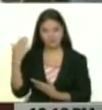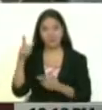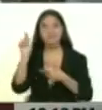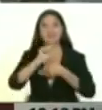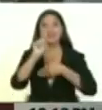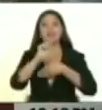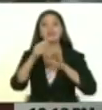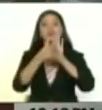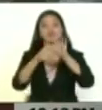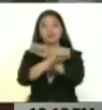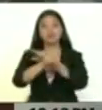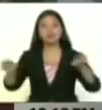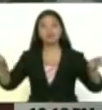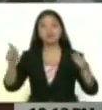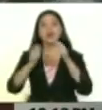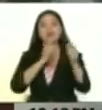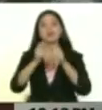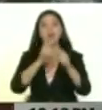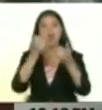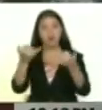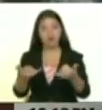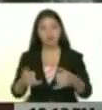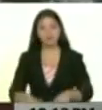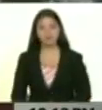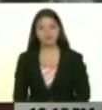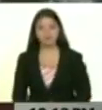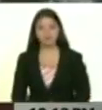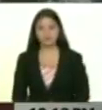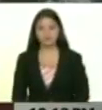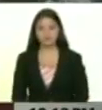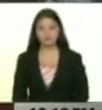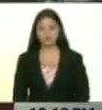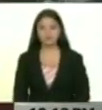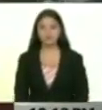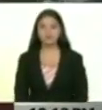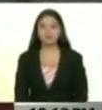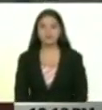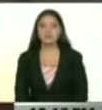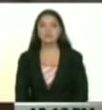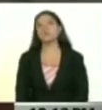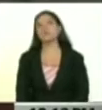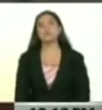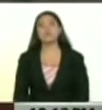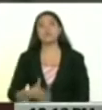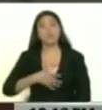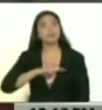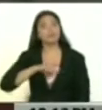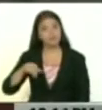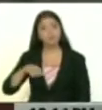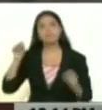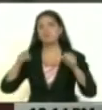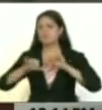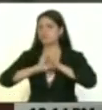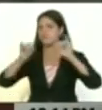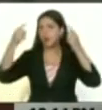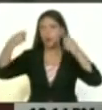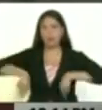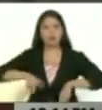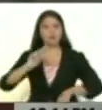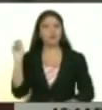Telesur transmitiendo la rueda de prensa que se ofrece a esta hora. Y nosotros lo hicimos de manera exitosa a través de un acuerdo